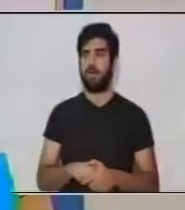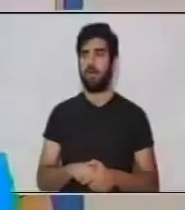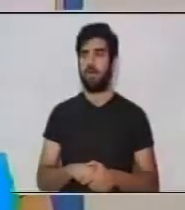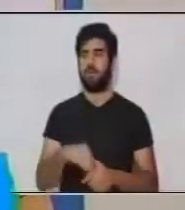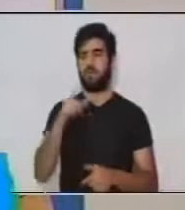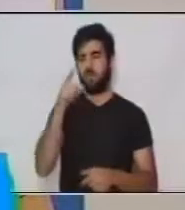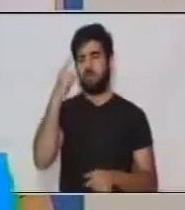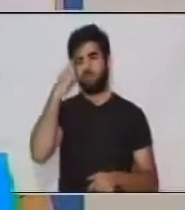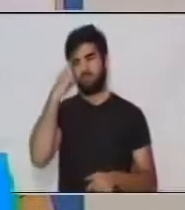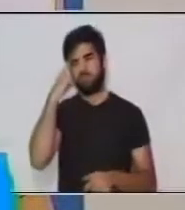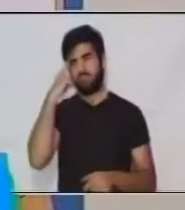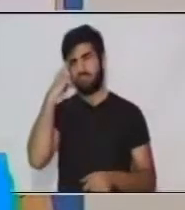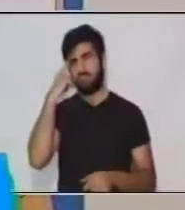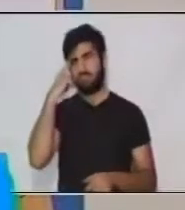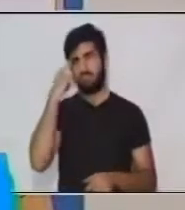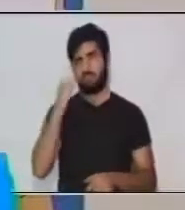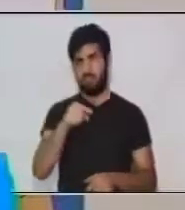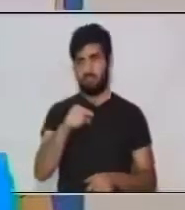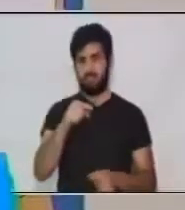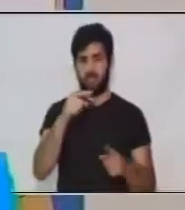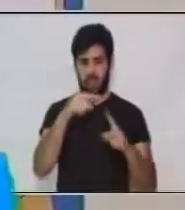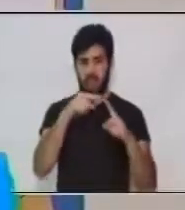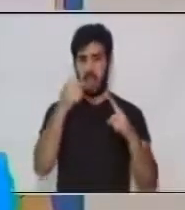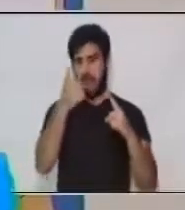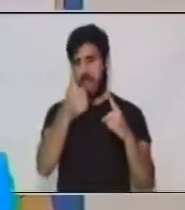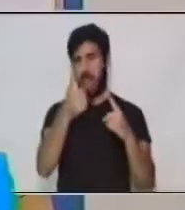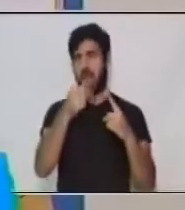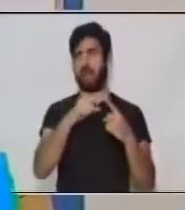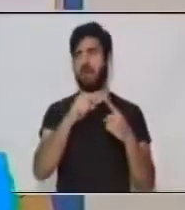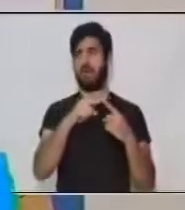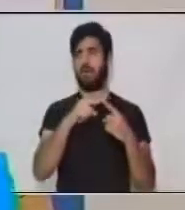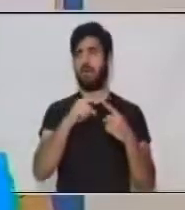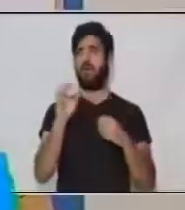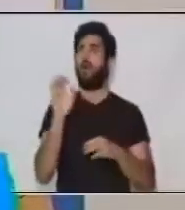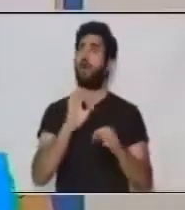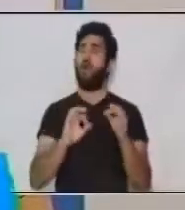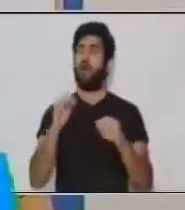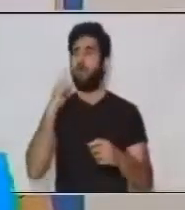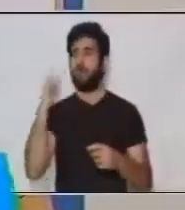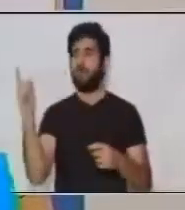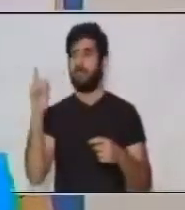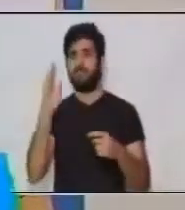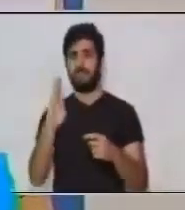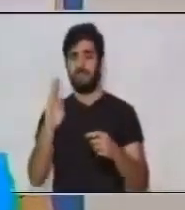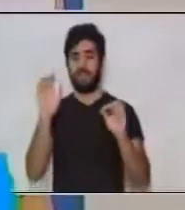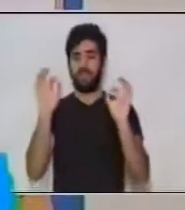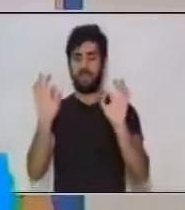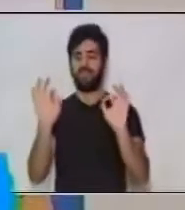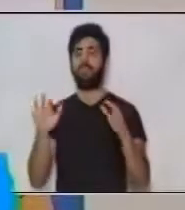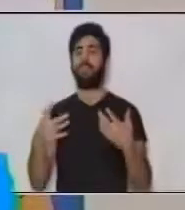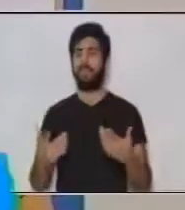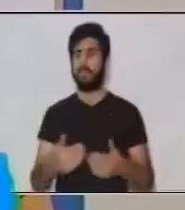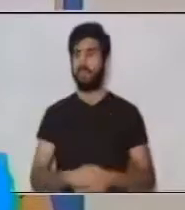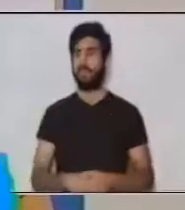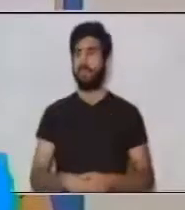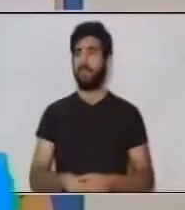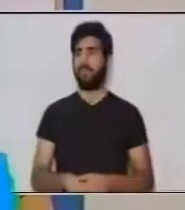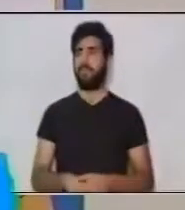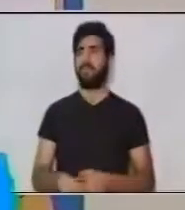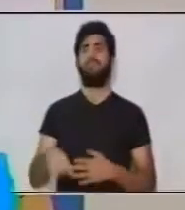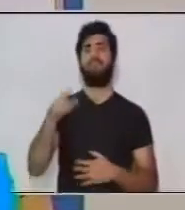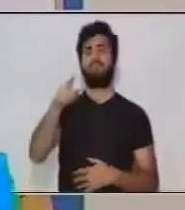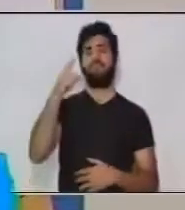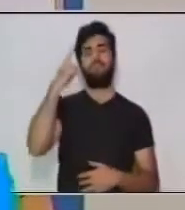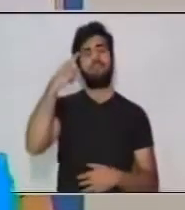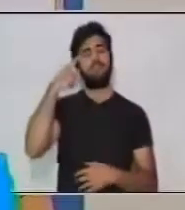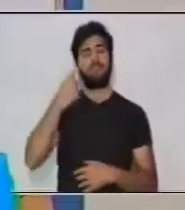¿Será que es esta recta L, o es esta, la del inciso B? ¿Cuál es la